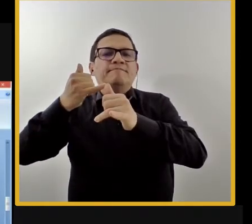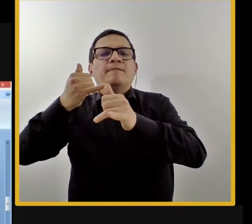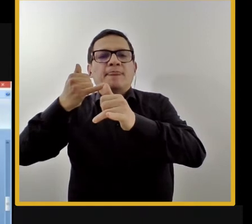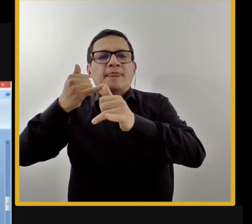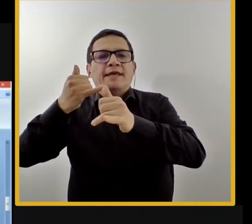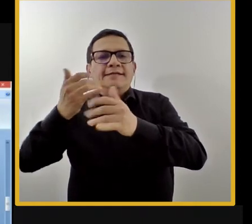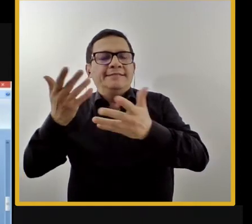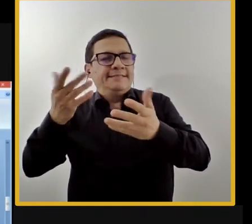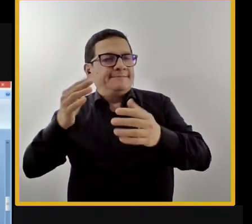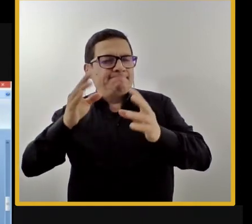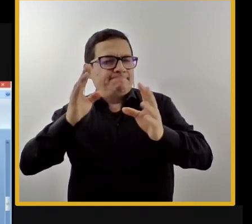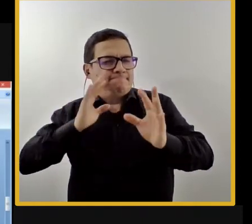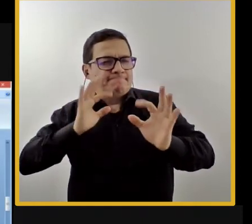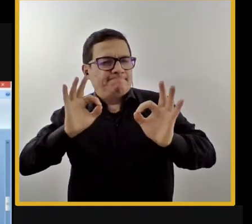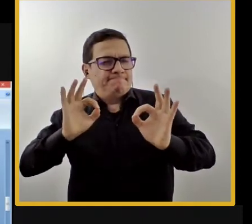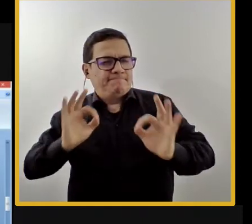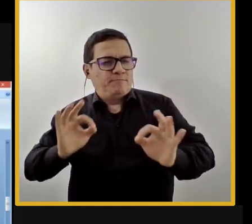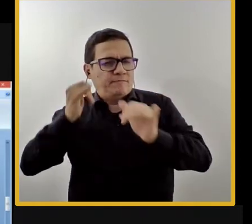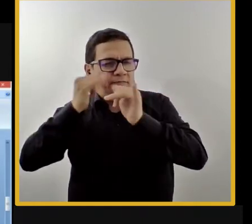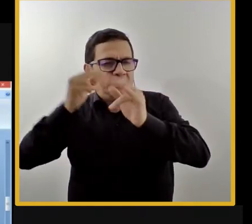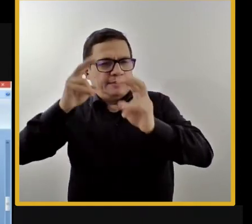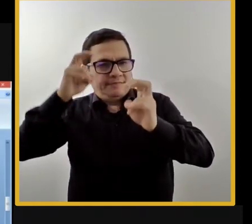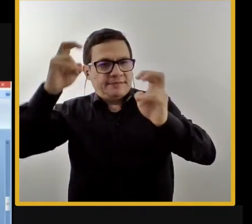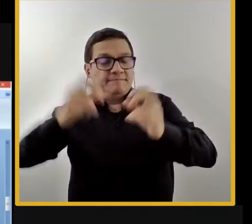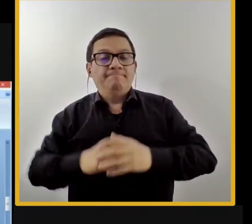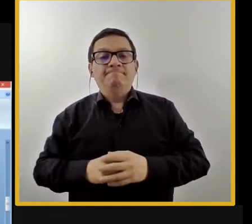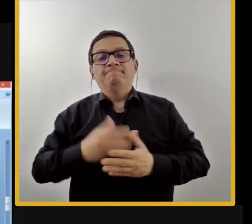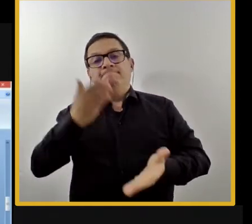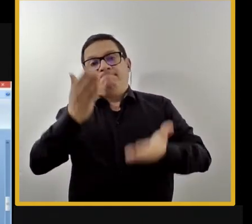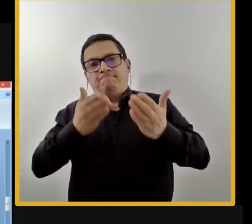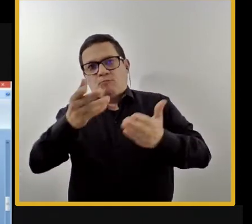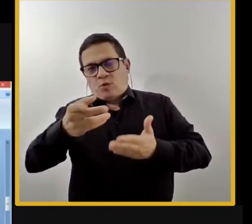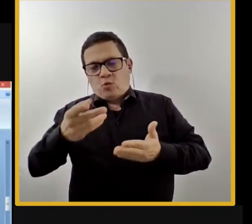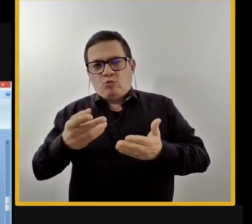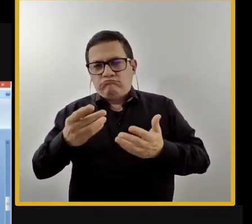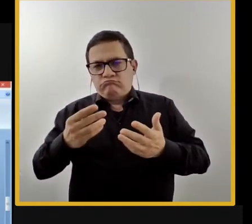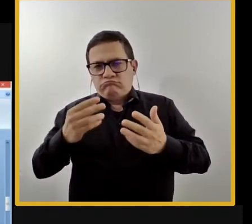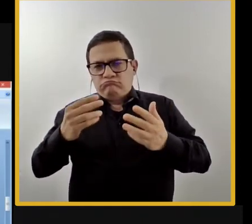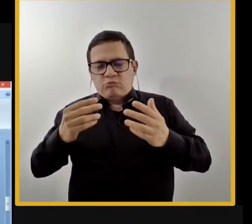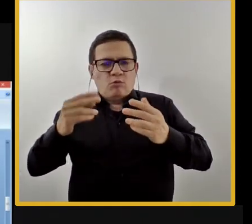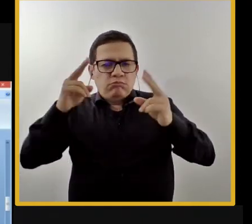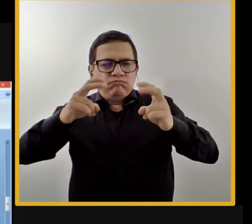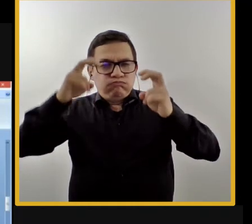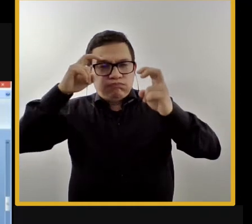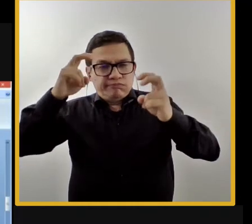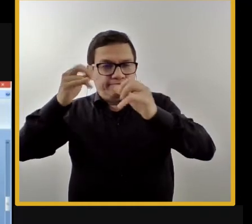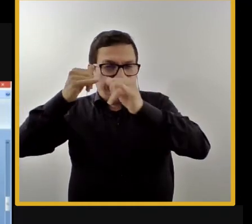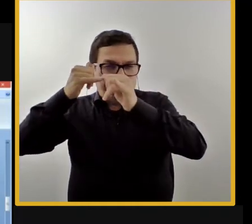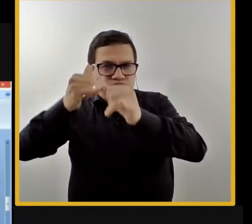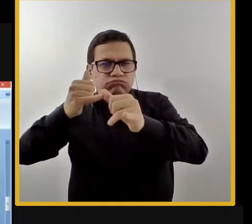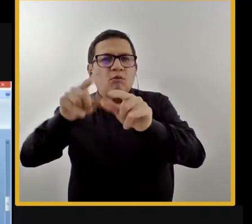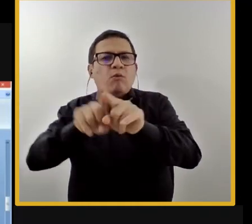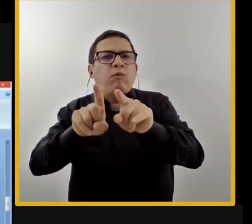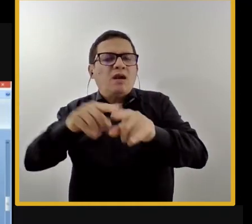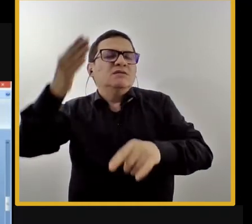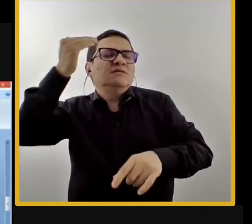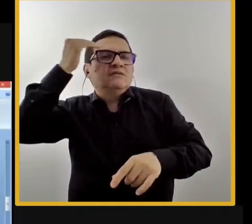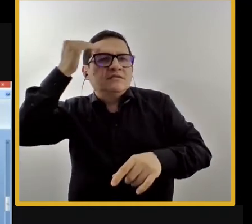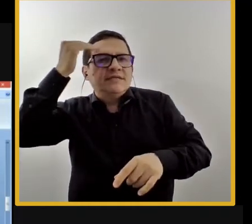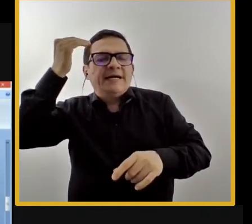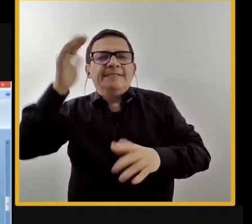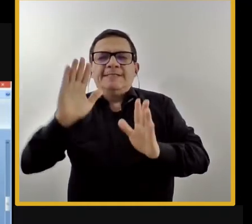ciencia. El conocimiento científico, según el texto de Grajales Negri, se entiende como un saber que presenta